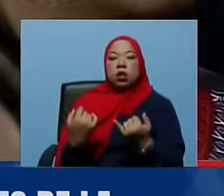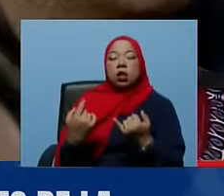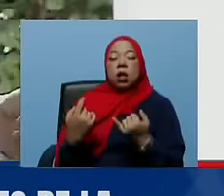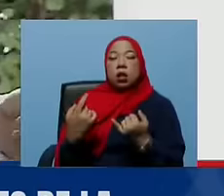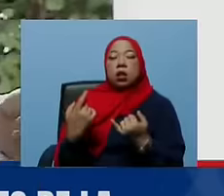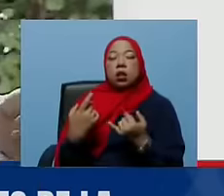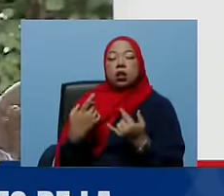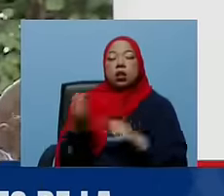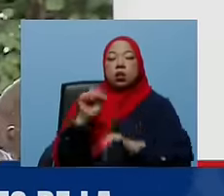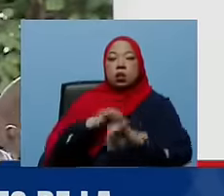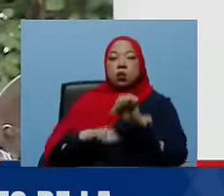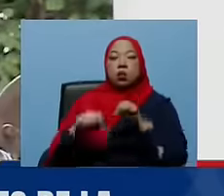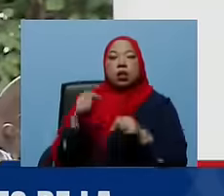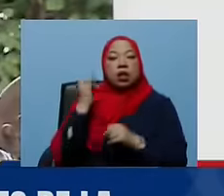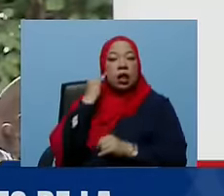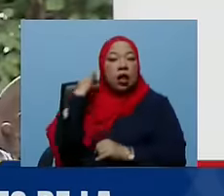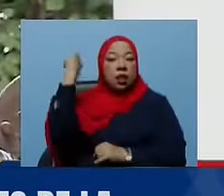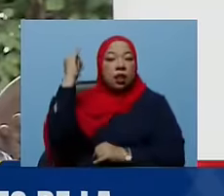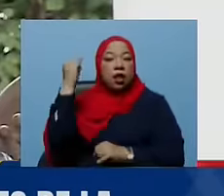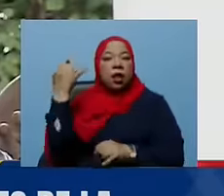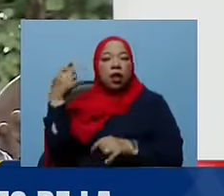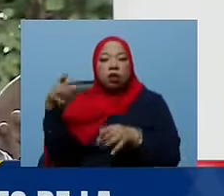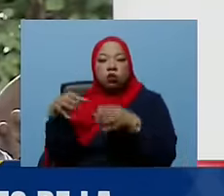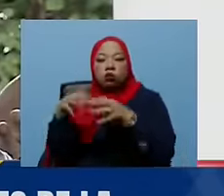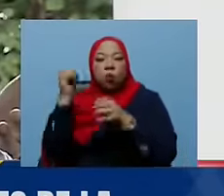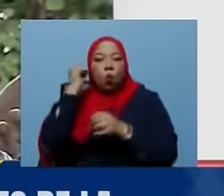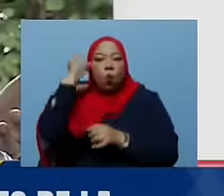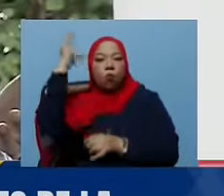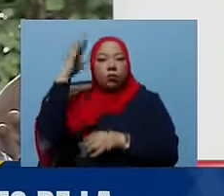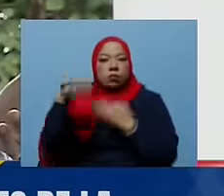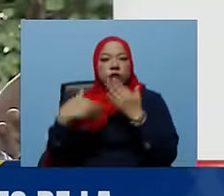campo de las ideas, de los símbolos.